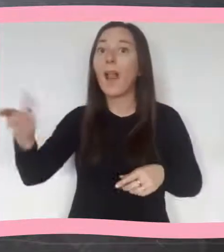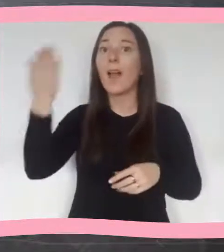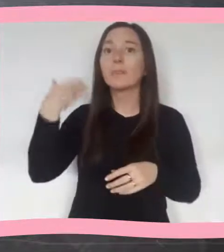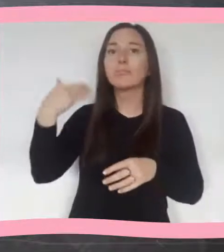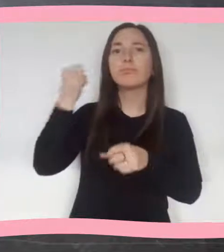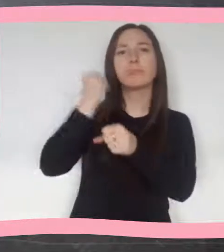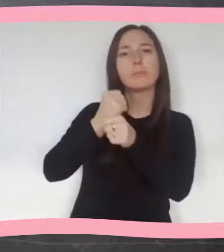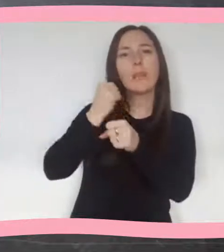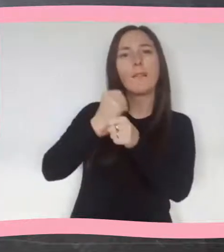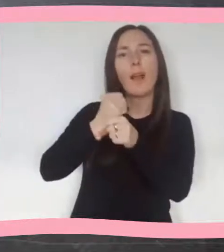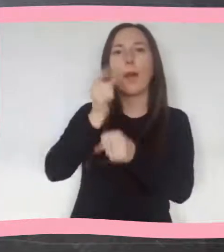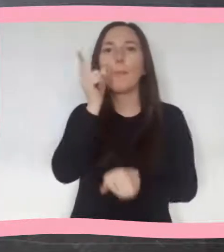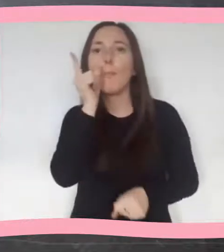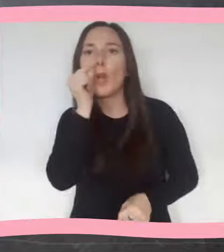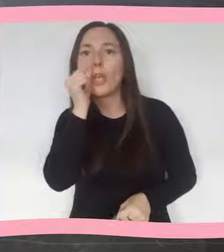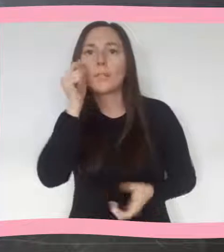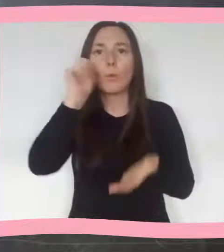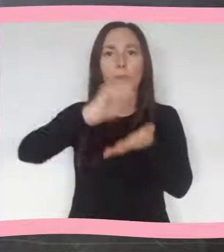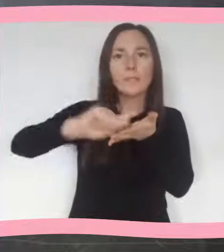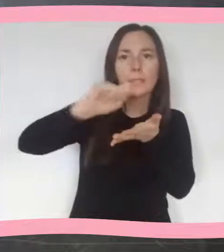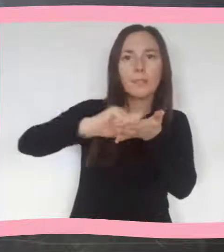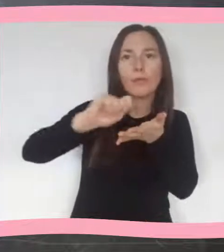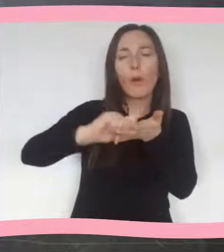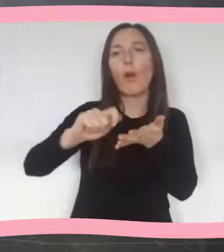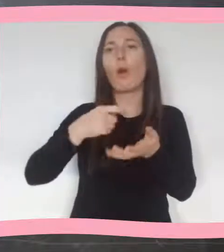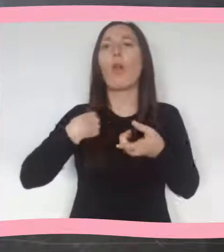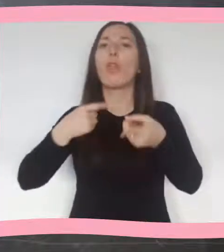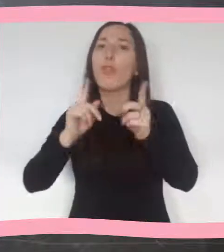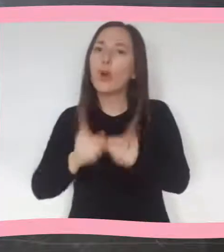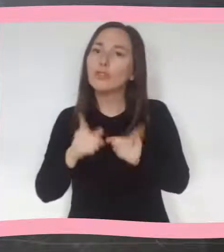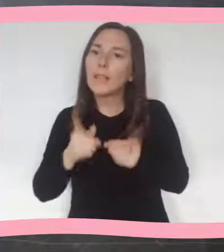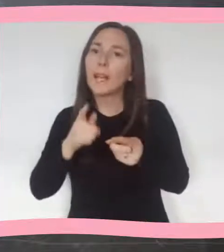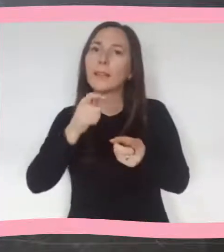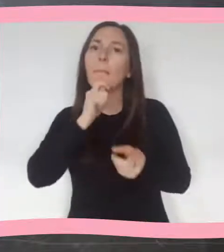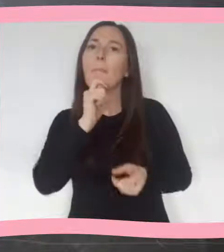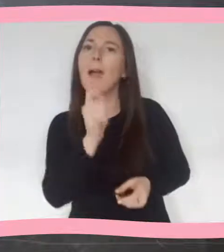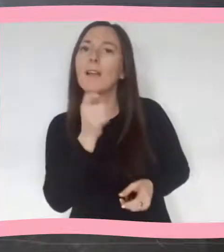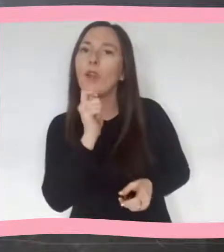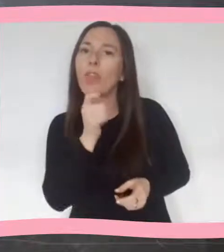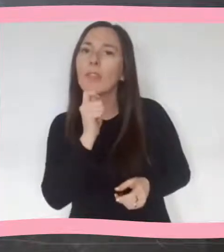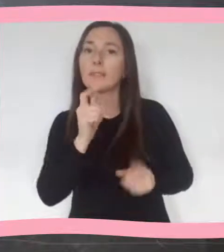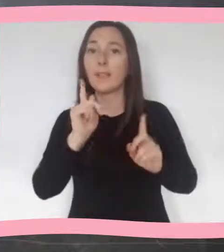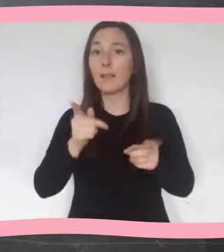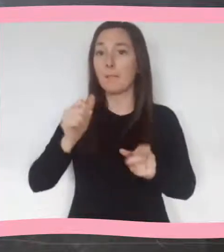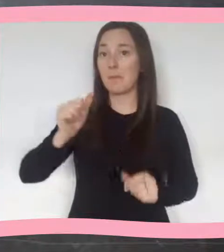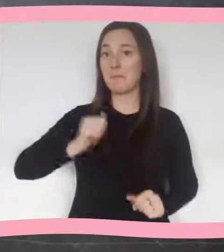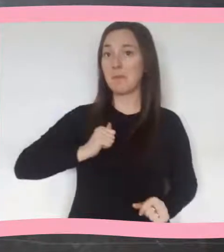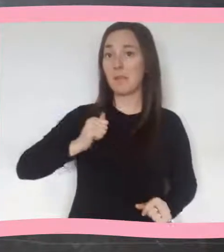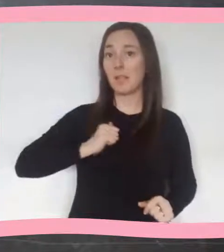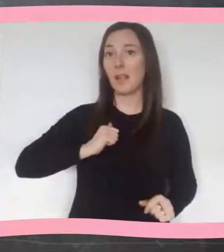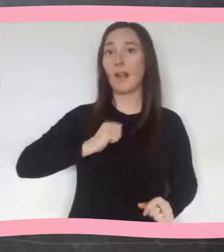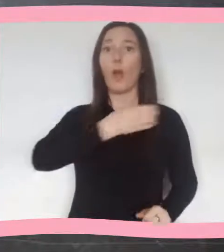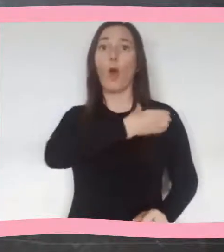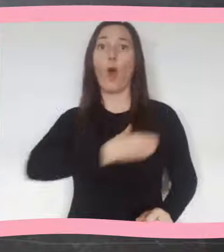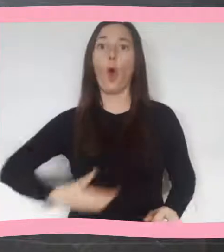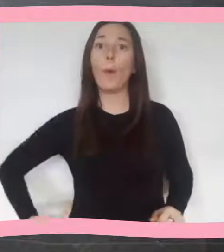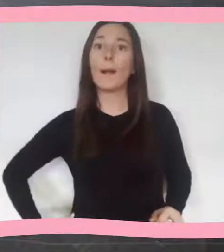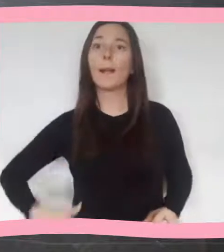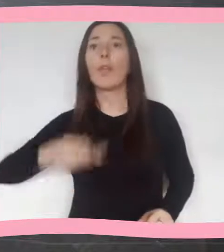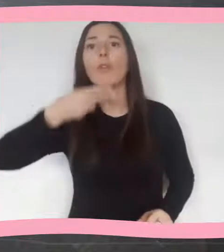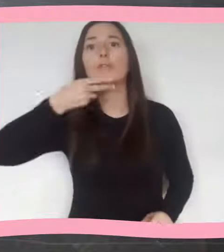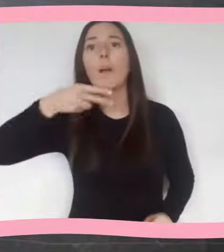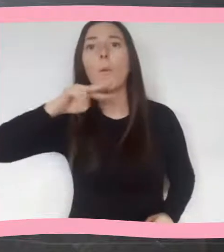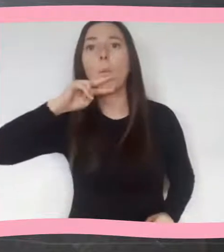Fue político, escritor, docente, periodista, militar, gobernador de la